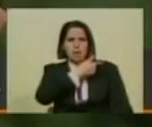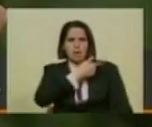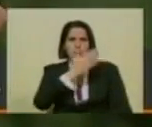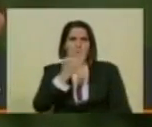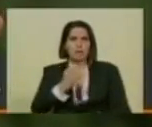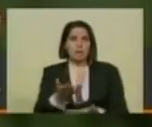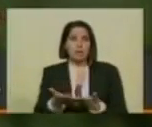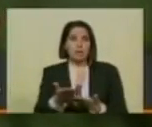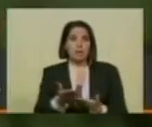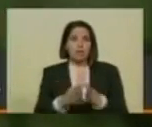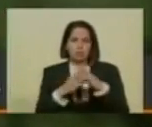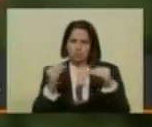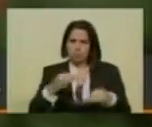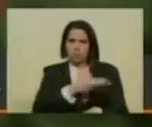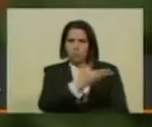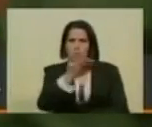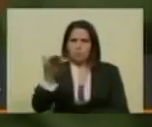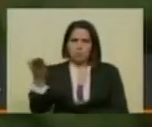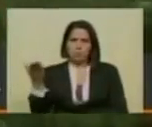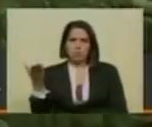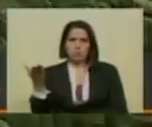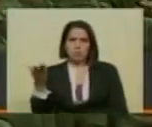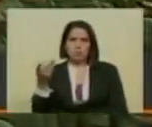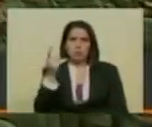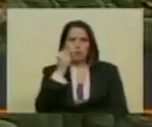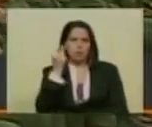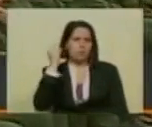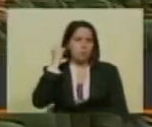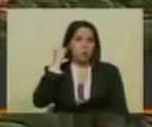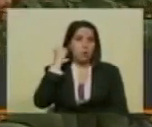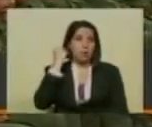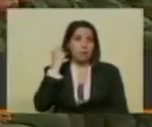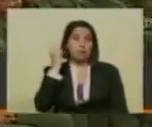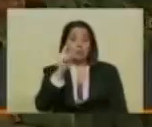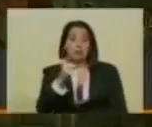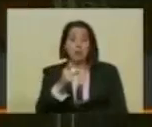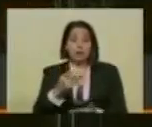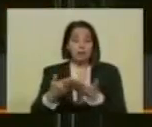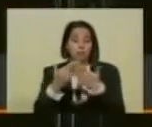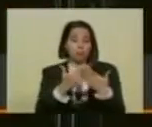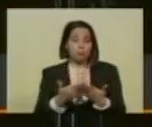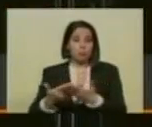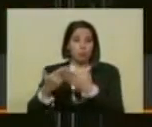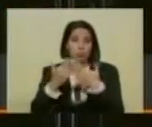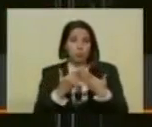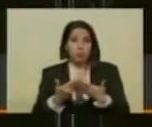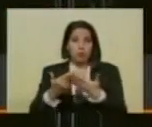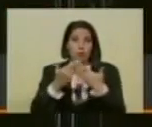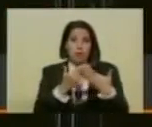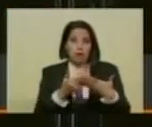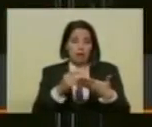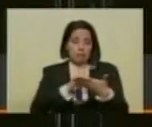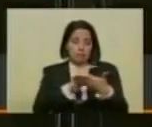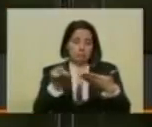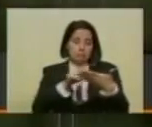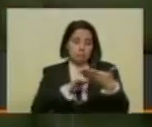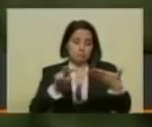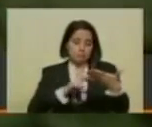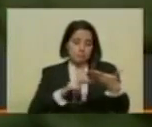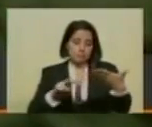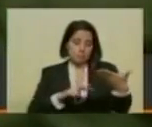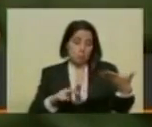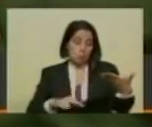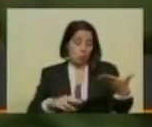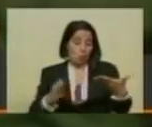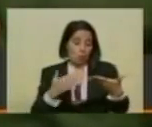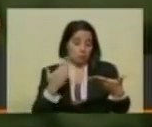generalas, almirantes, almirantas, recomiendo el estudio detallado, el repaso en